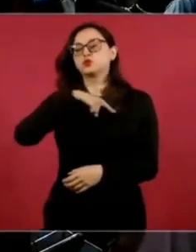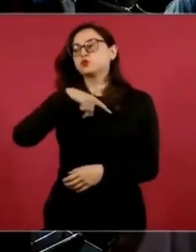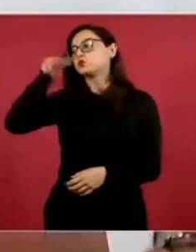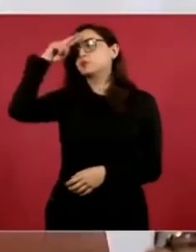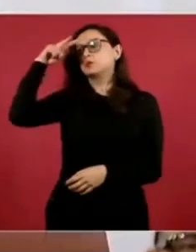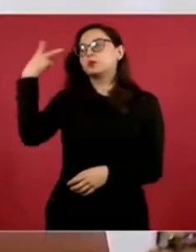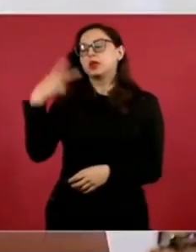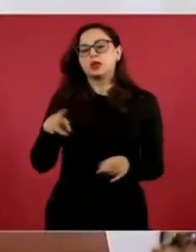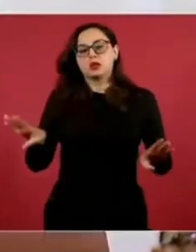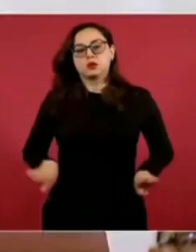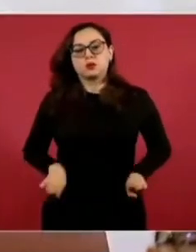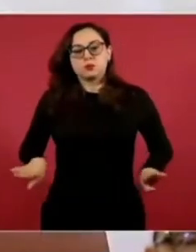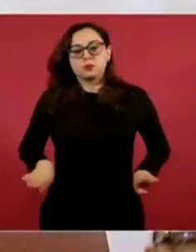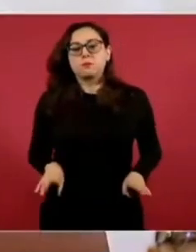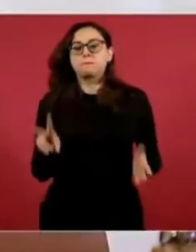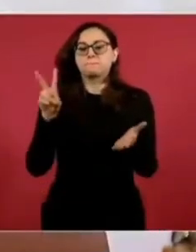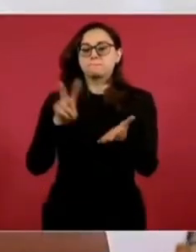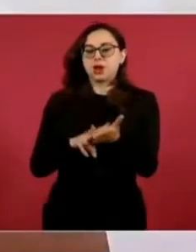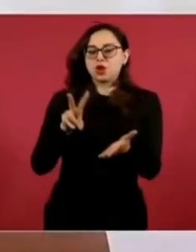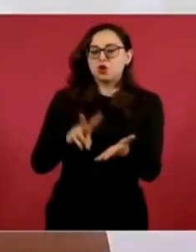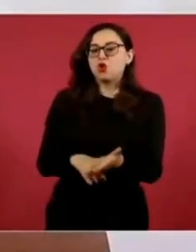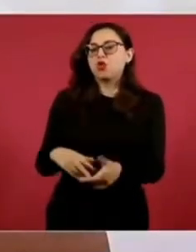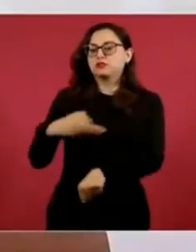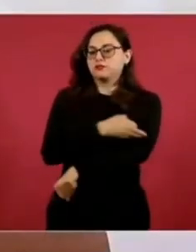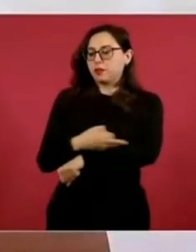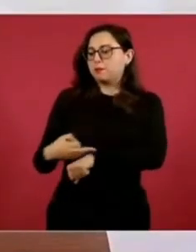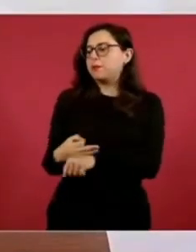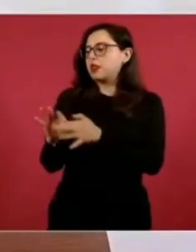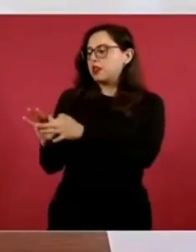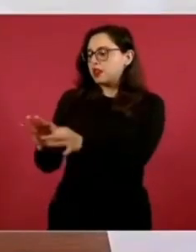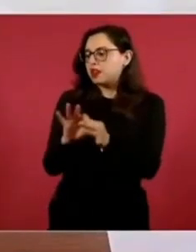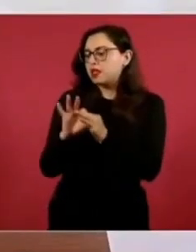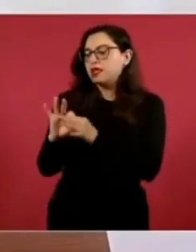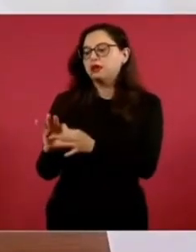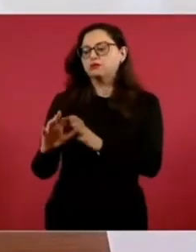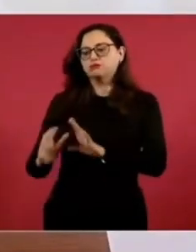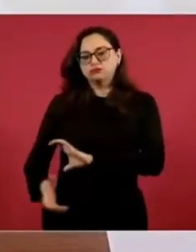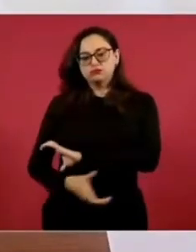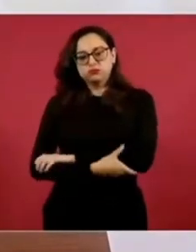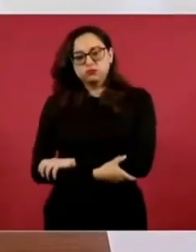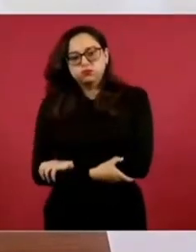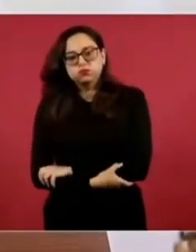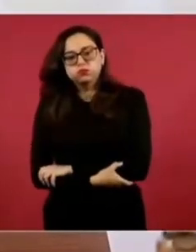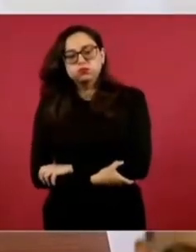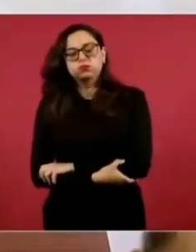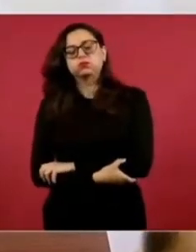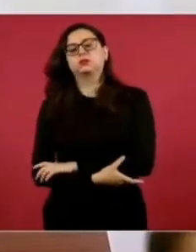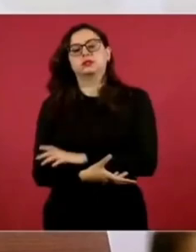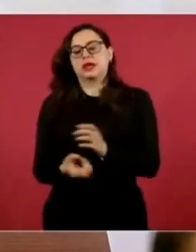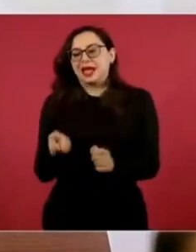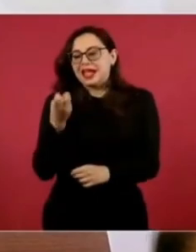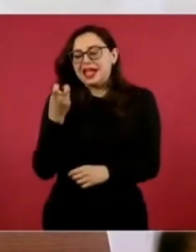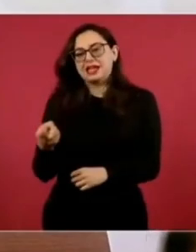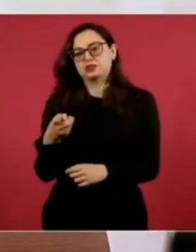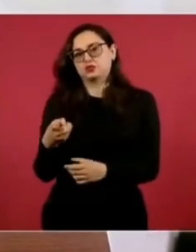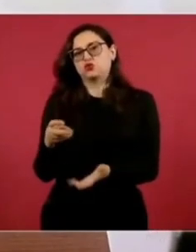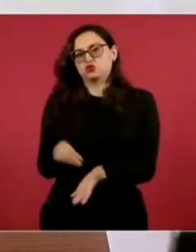familias la fraternidad que existe en el seno de la